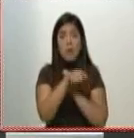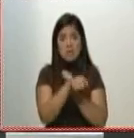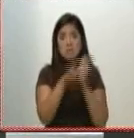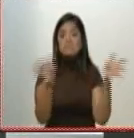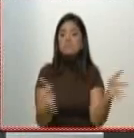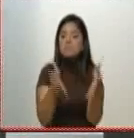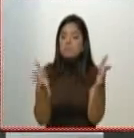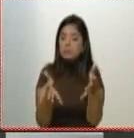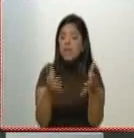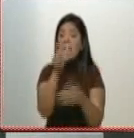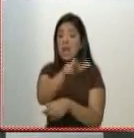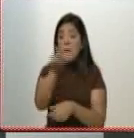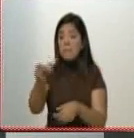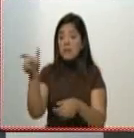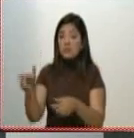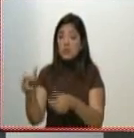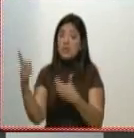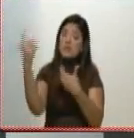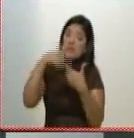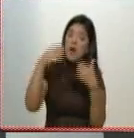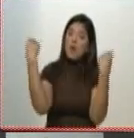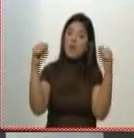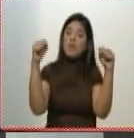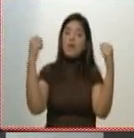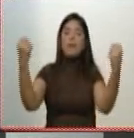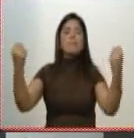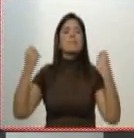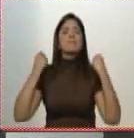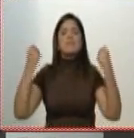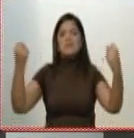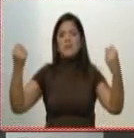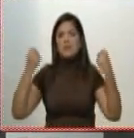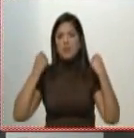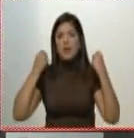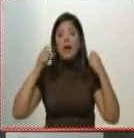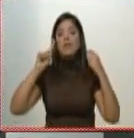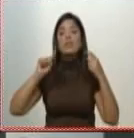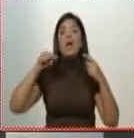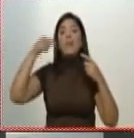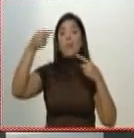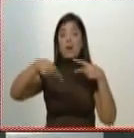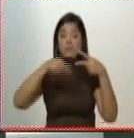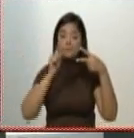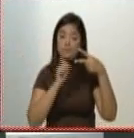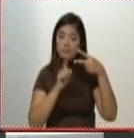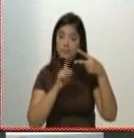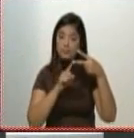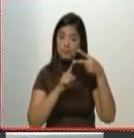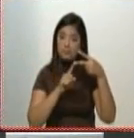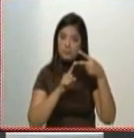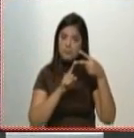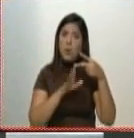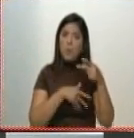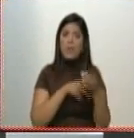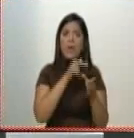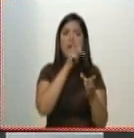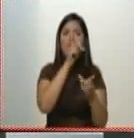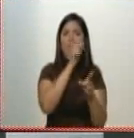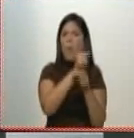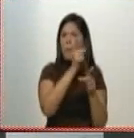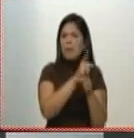la incorporación al ejercicio físico en primer lugar. Y luego a las distintas disciplinas deportivas que hay,